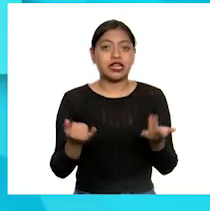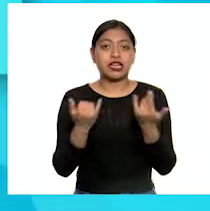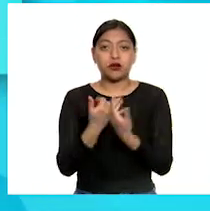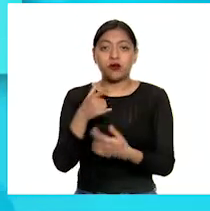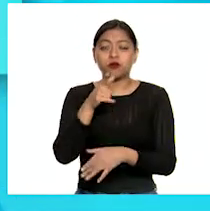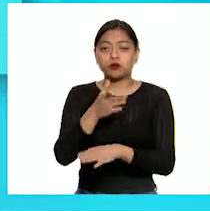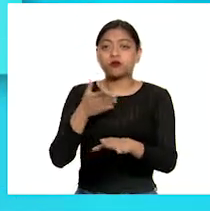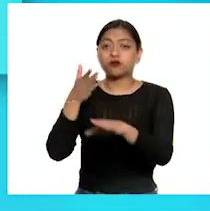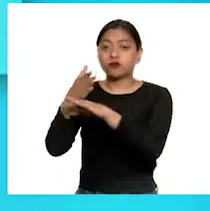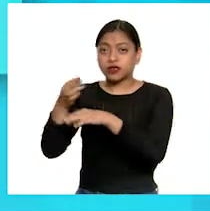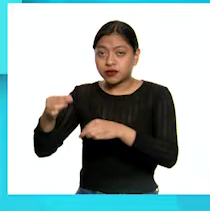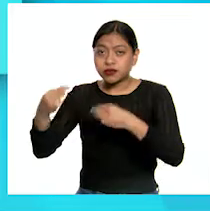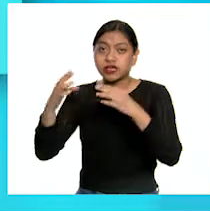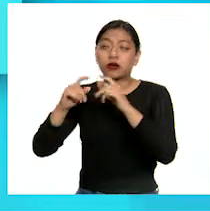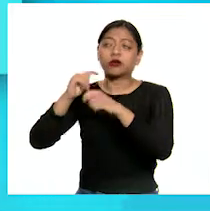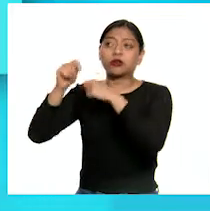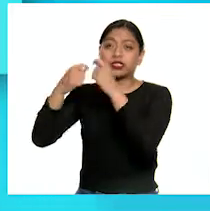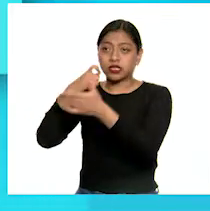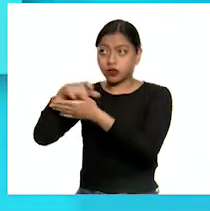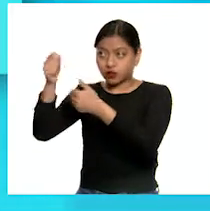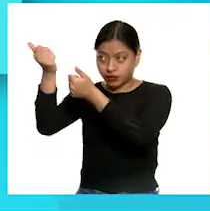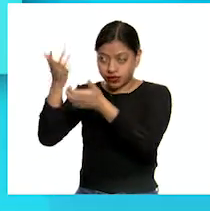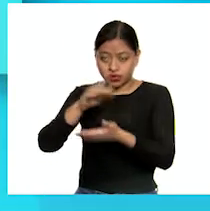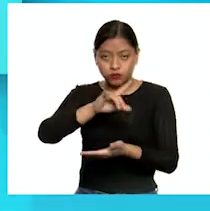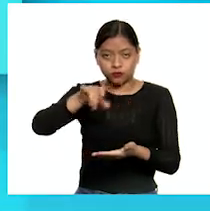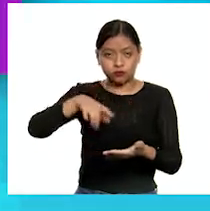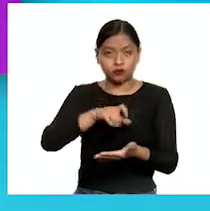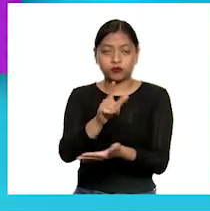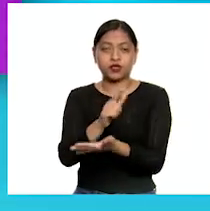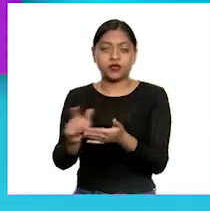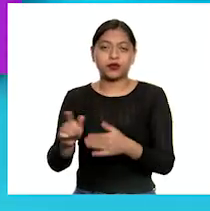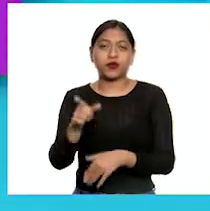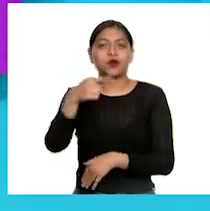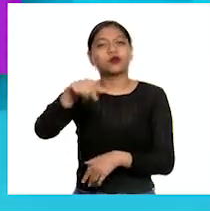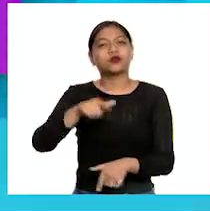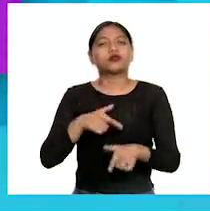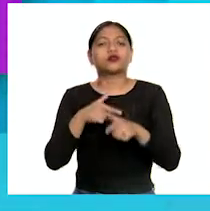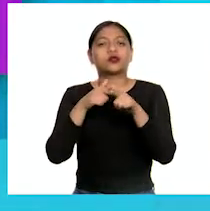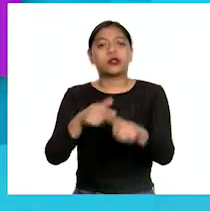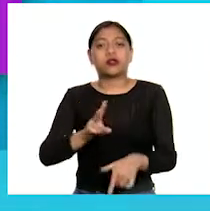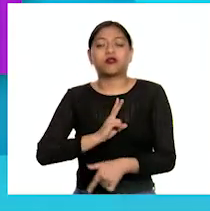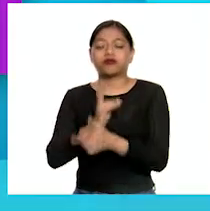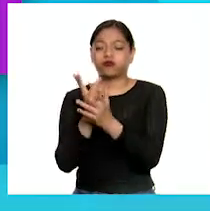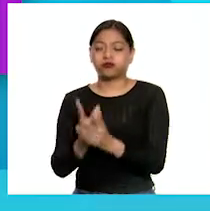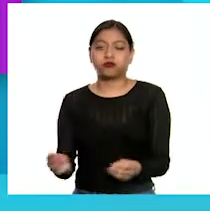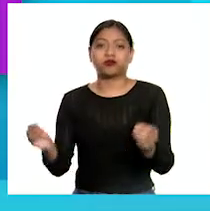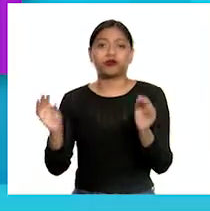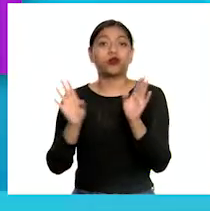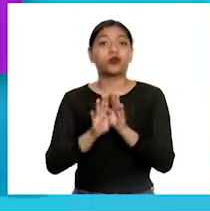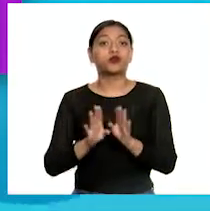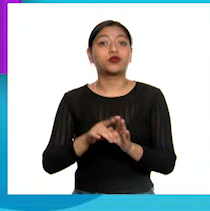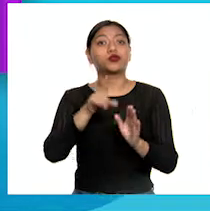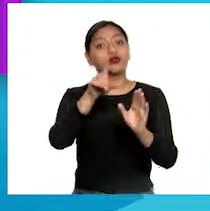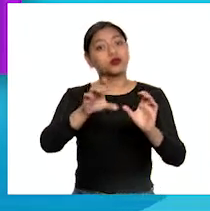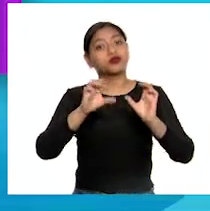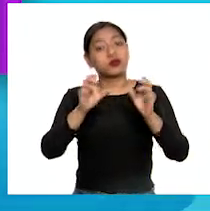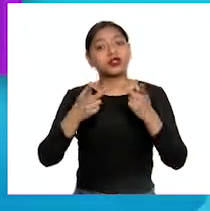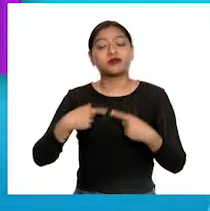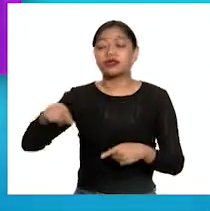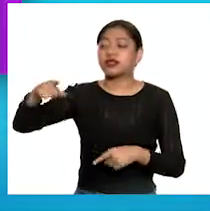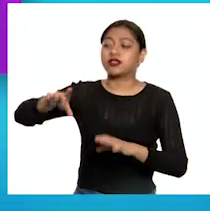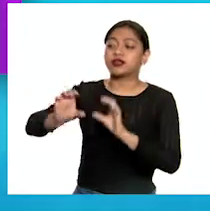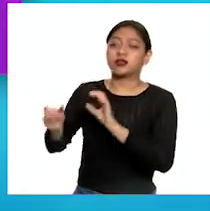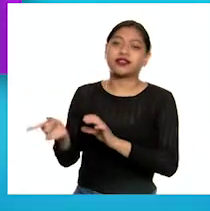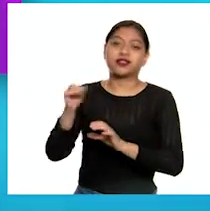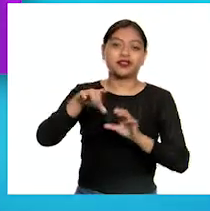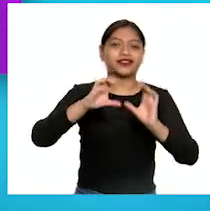las cosas que compres en la tienda o en el supermercado. Sigamos luchando juntos contra este virus, cuidándonos los unos